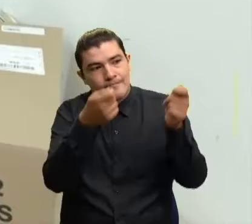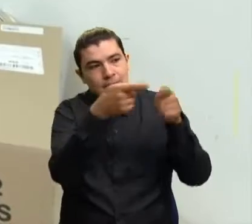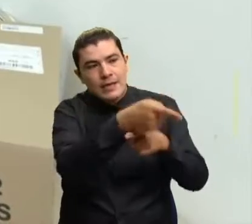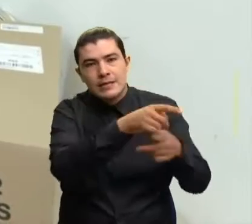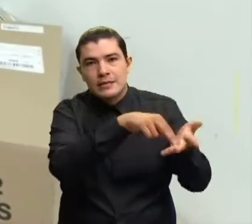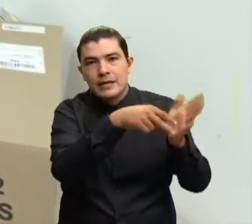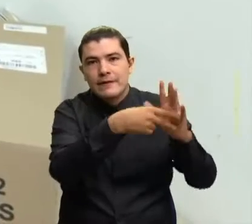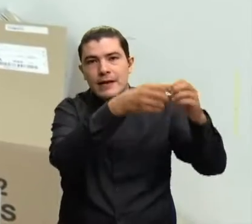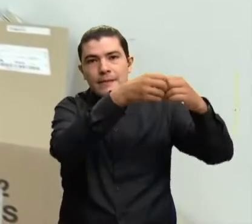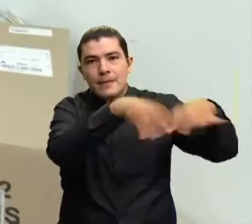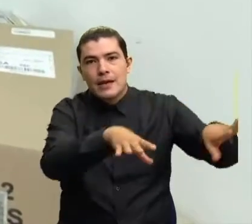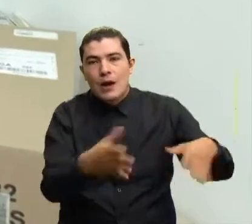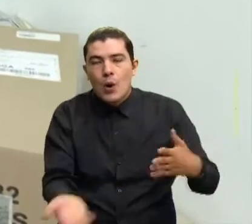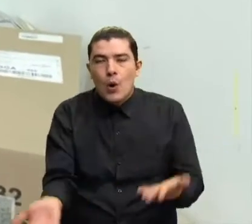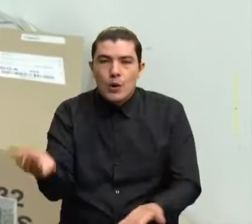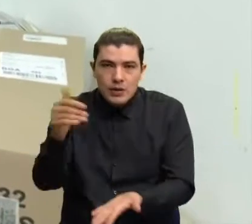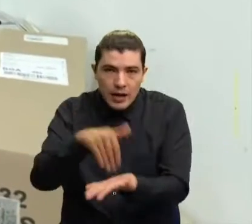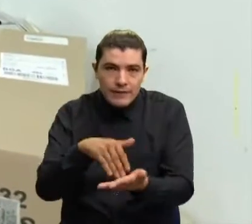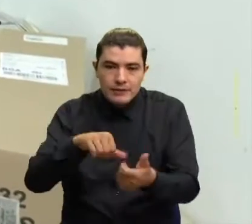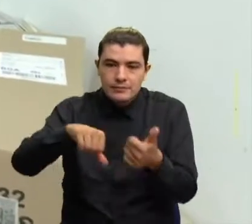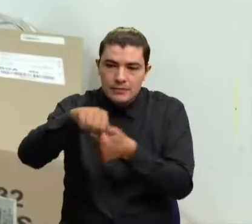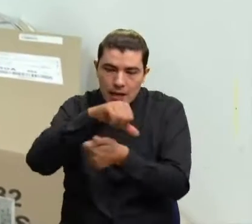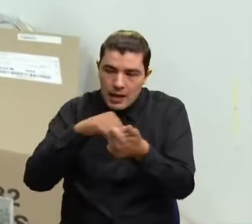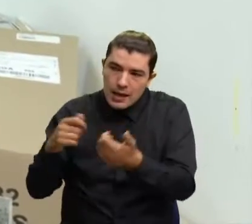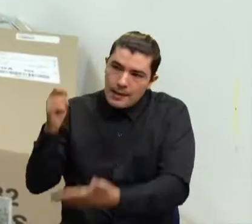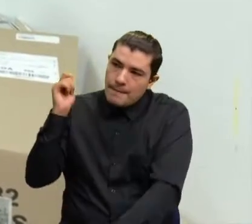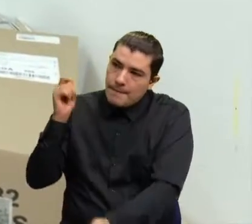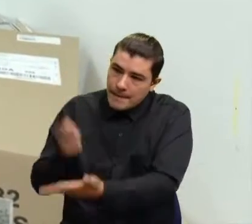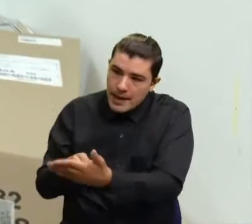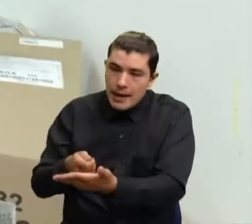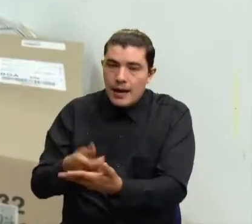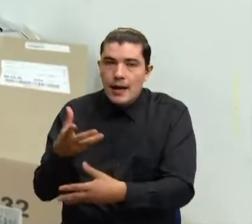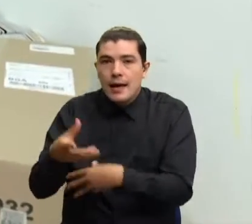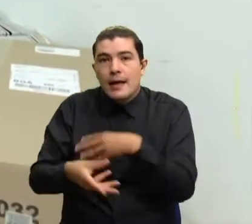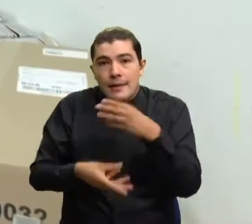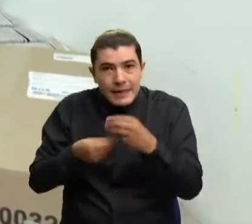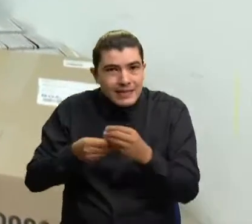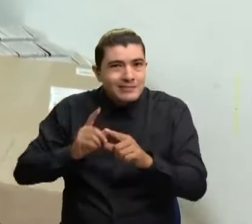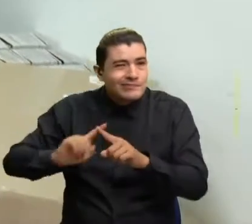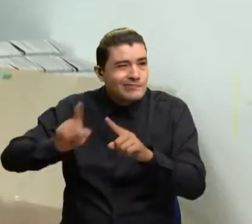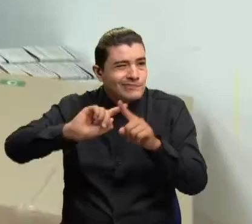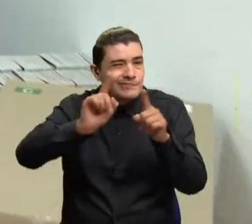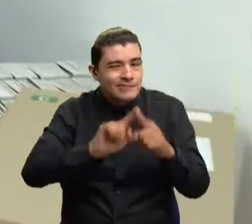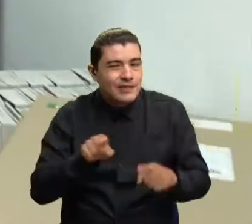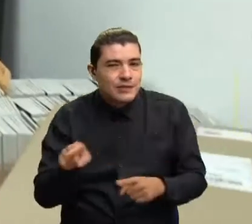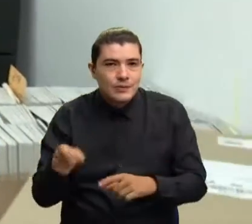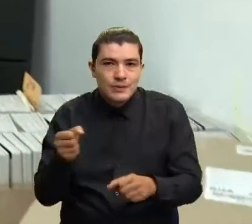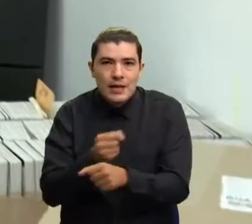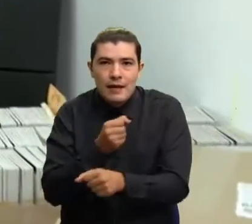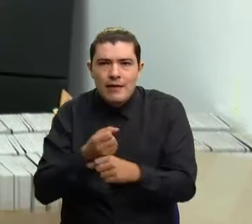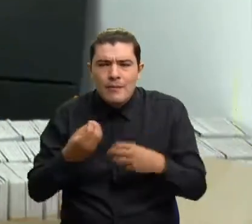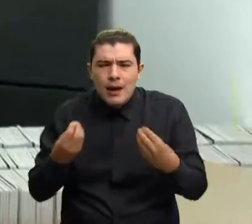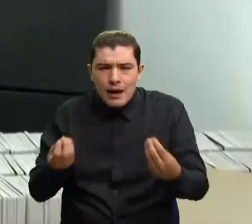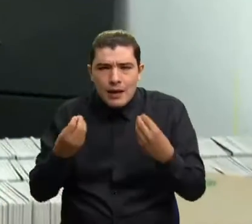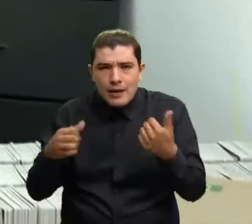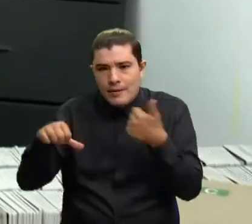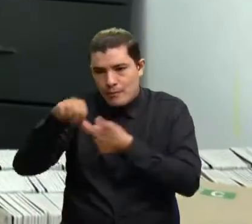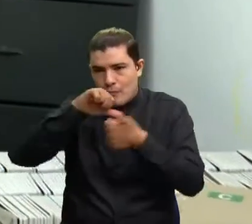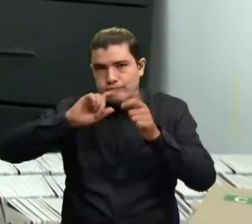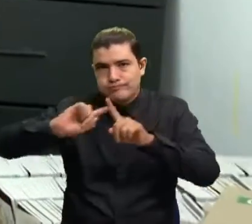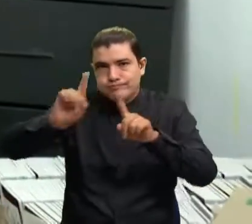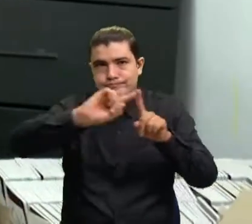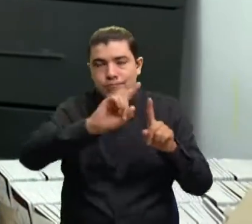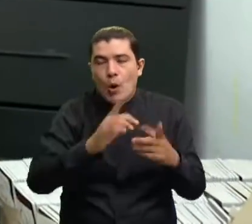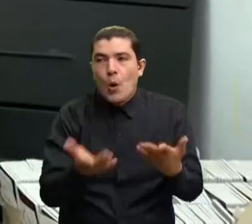pierde la oportunidad. Tendrán que volver a hacer la diligencia, pagar y volver a hacer el trabajo para diligenciar